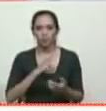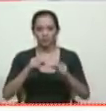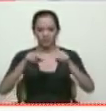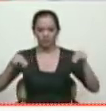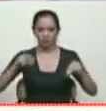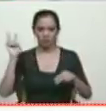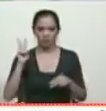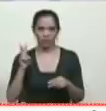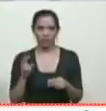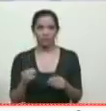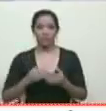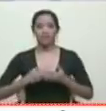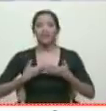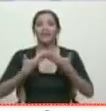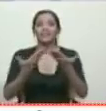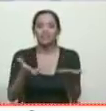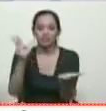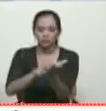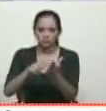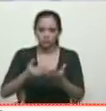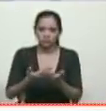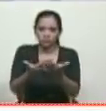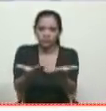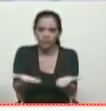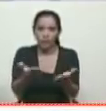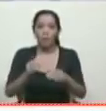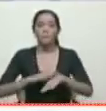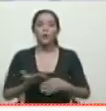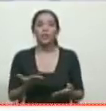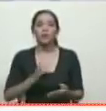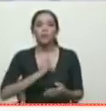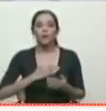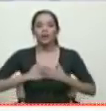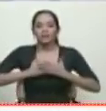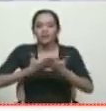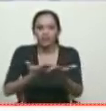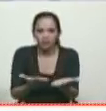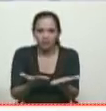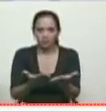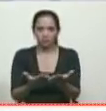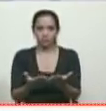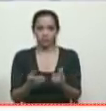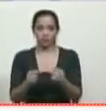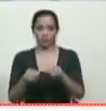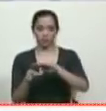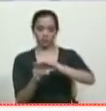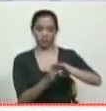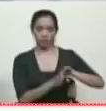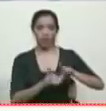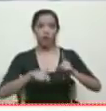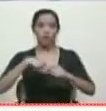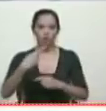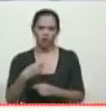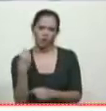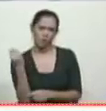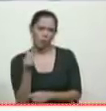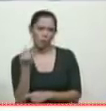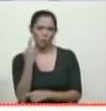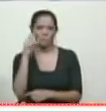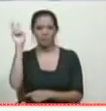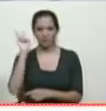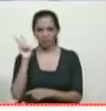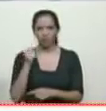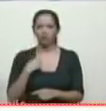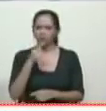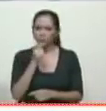venezolano. Se las estaban entregando porque es entreguista. Después de eso, ¿cómo es que un venezolano que tiene... Yo se lo pregunto